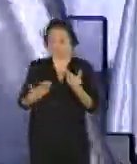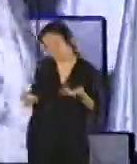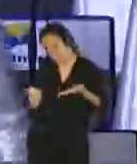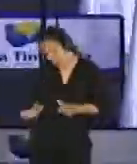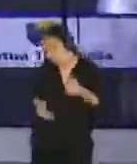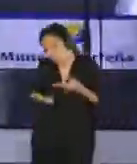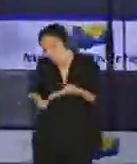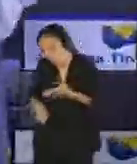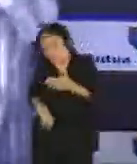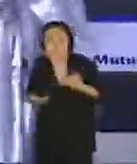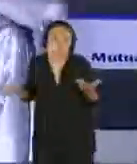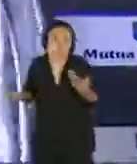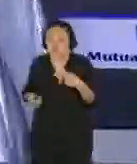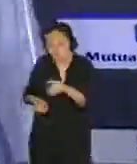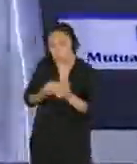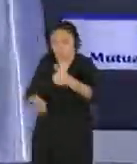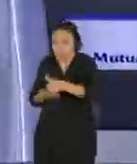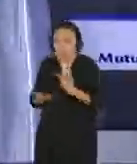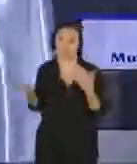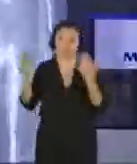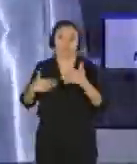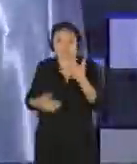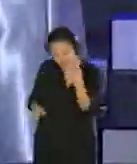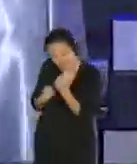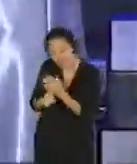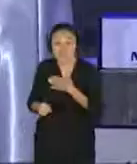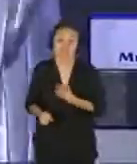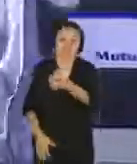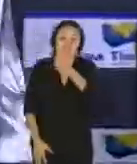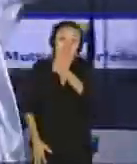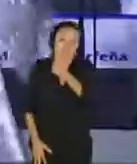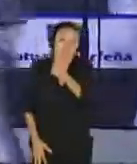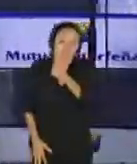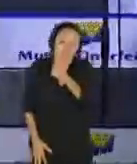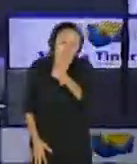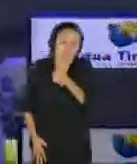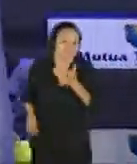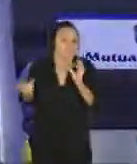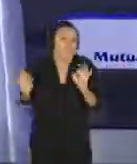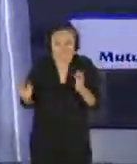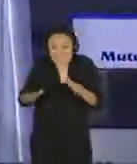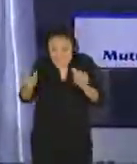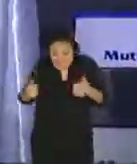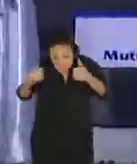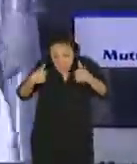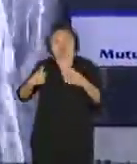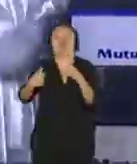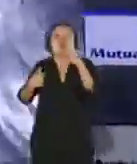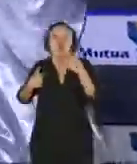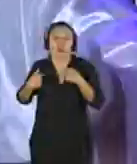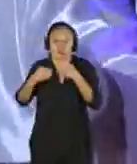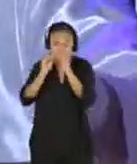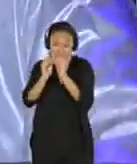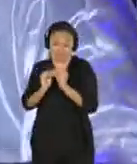lo que piden no existe ya. Si quieres currar, tienes que tragar. Eso ni Dios